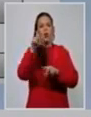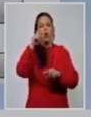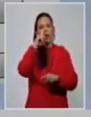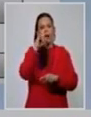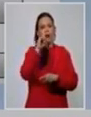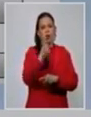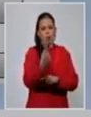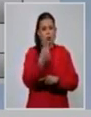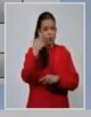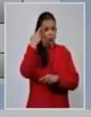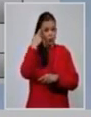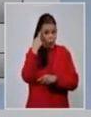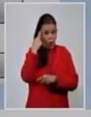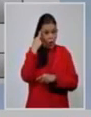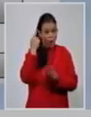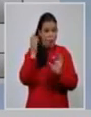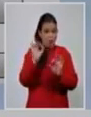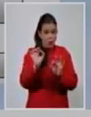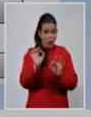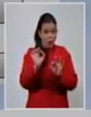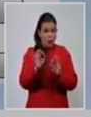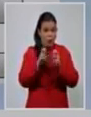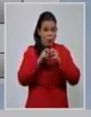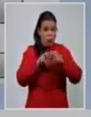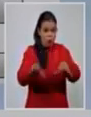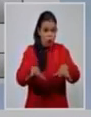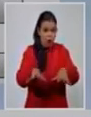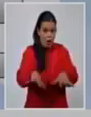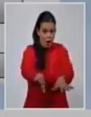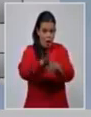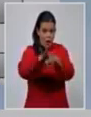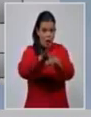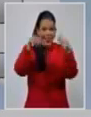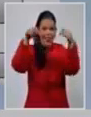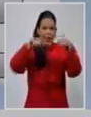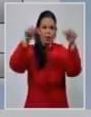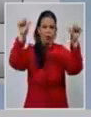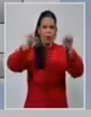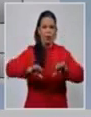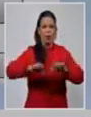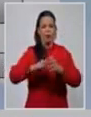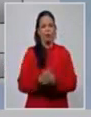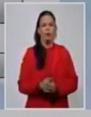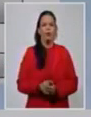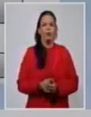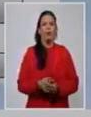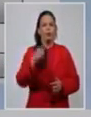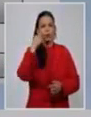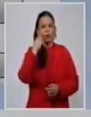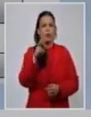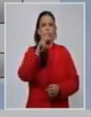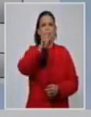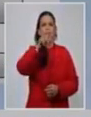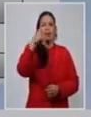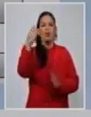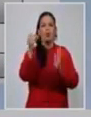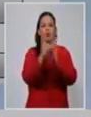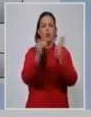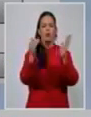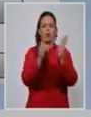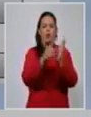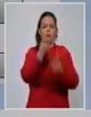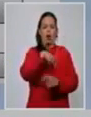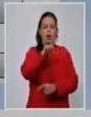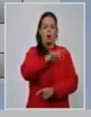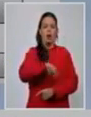bueno, y no, ninguna más. Y un número de activos muy alto, 21 millones en el día de ayer,